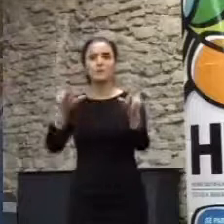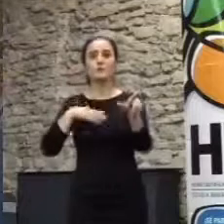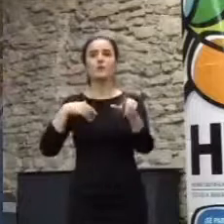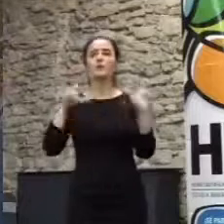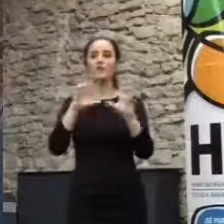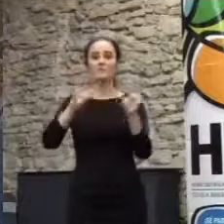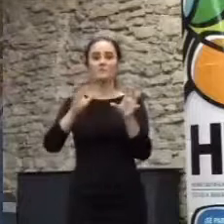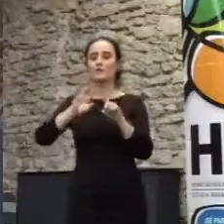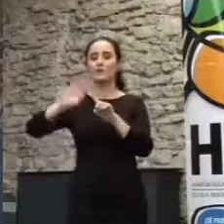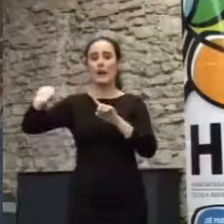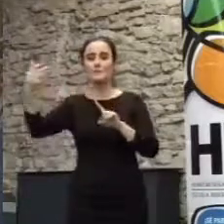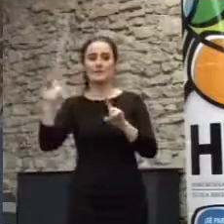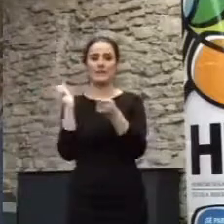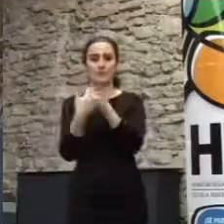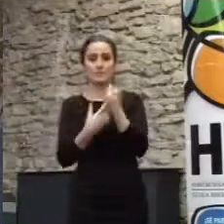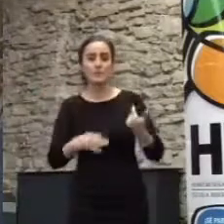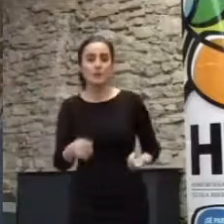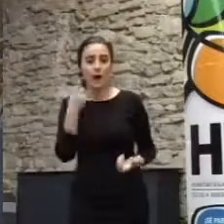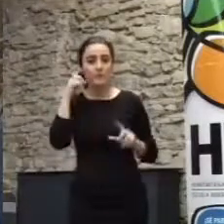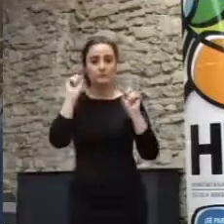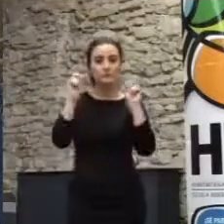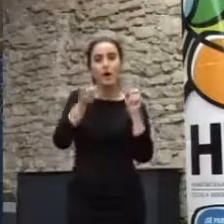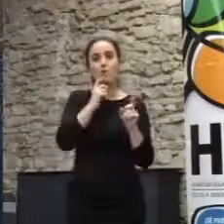medios. Pero bueno, hay campañas